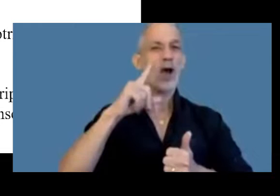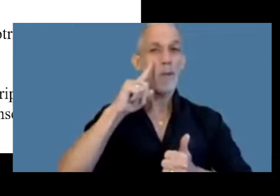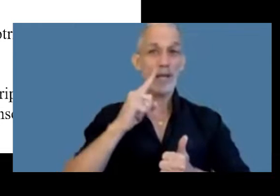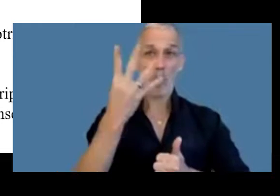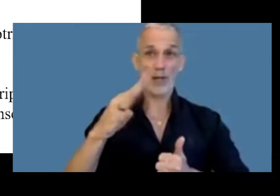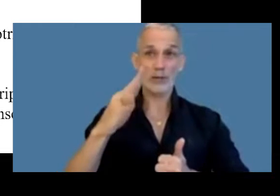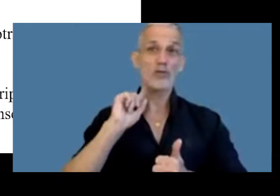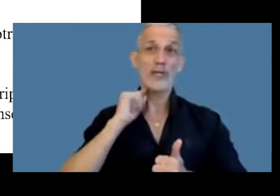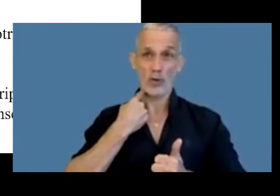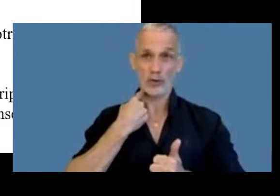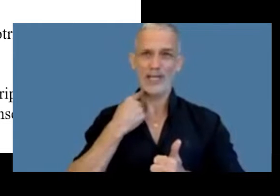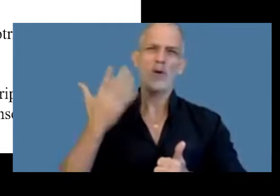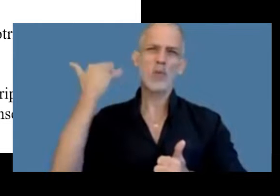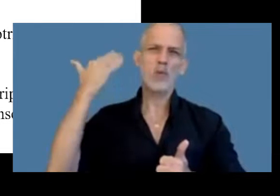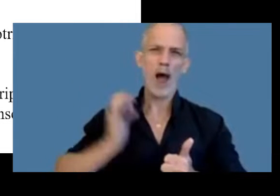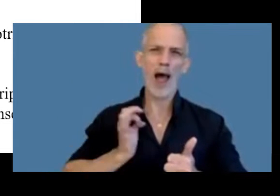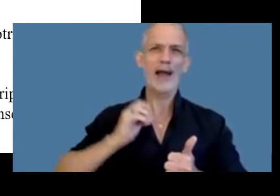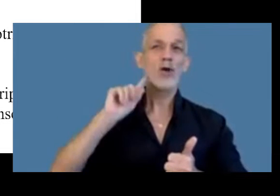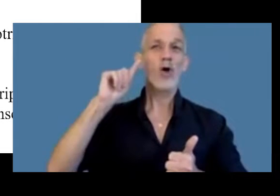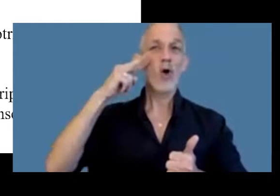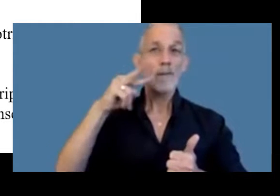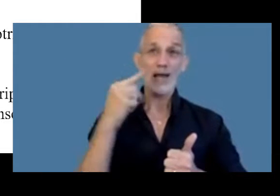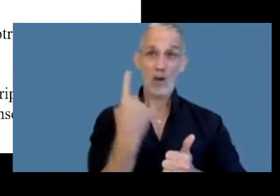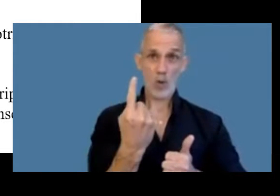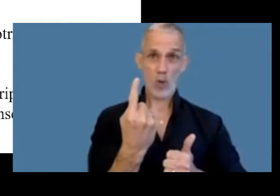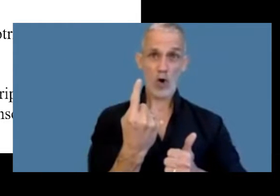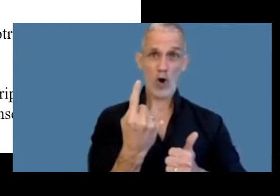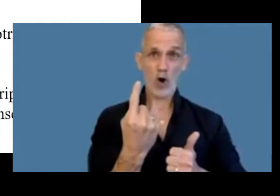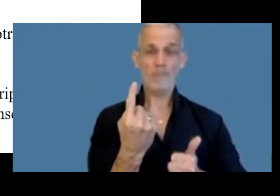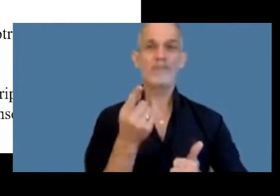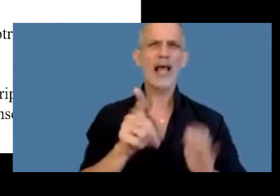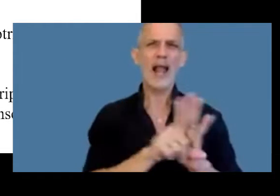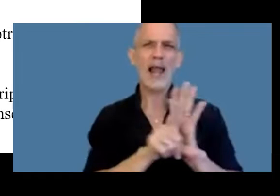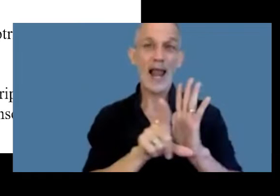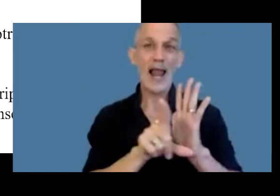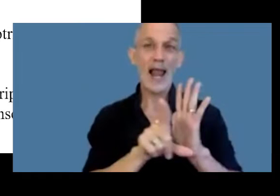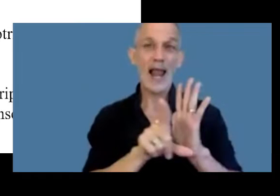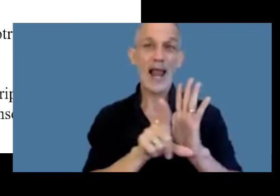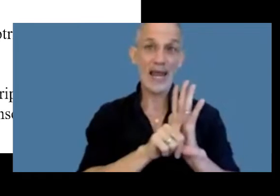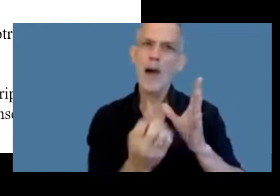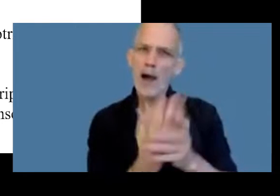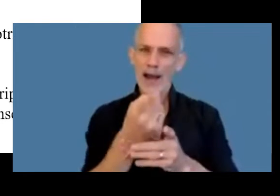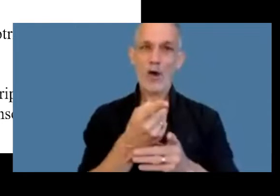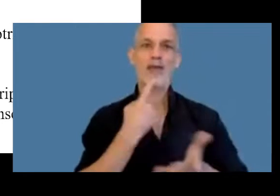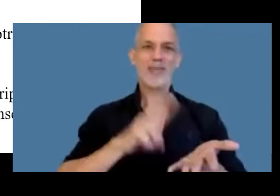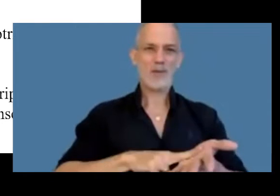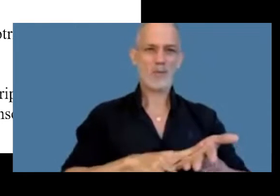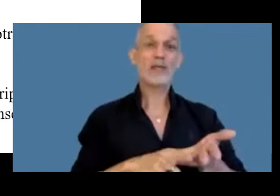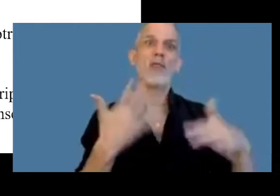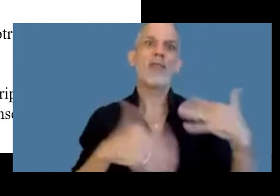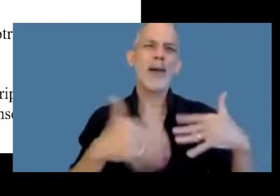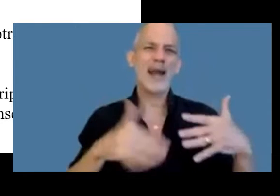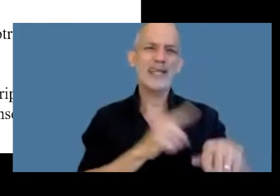25.413, allá por el año 2001. Esta ley que creó este impuesto de emergencia por el plazo